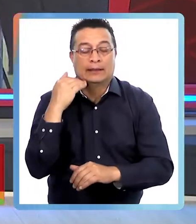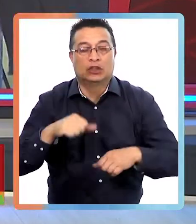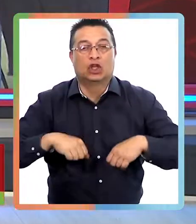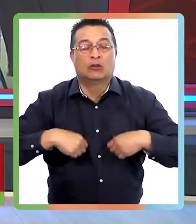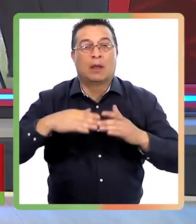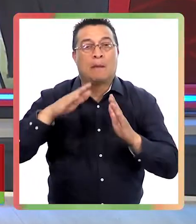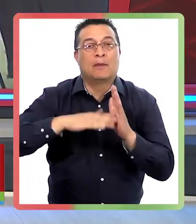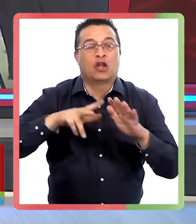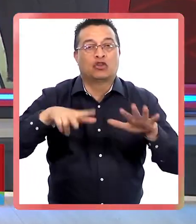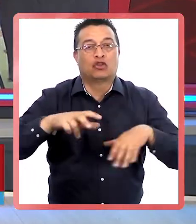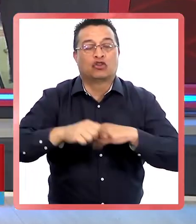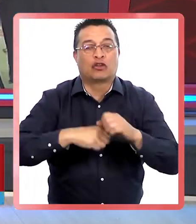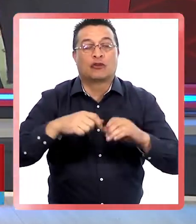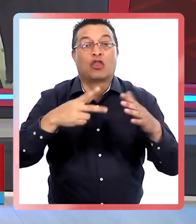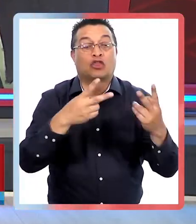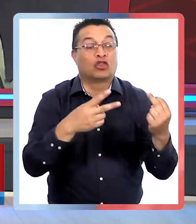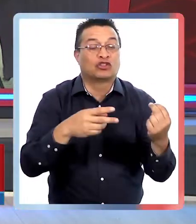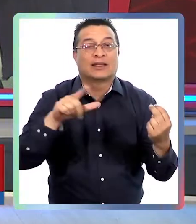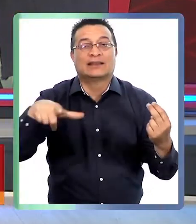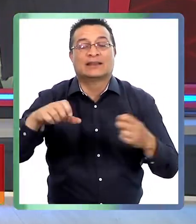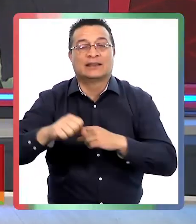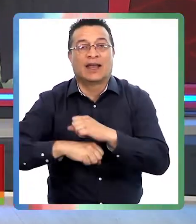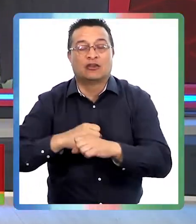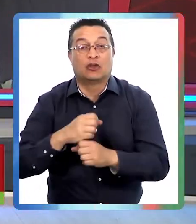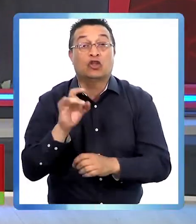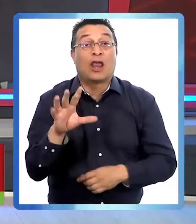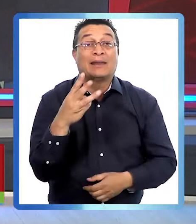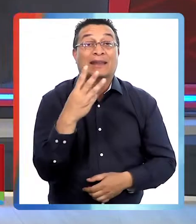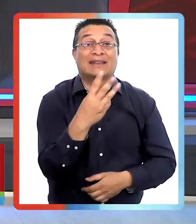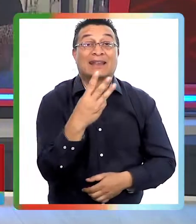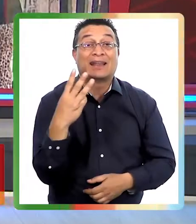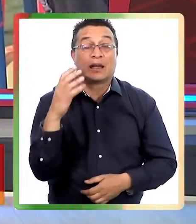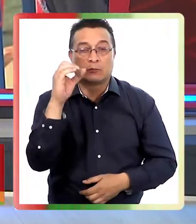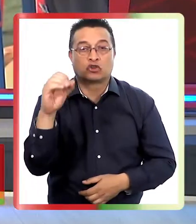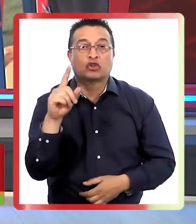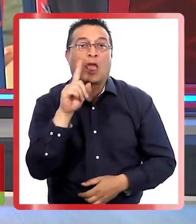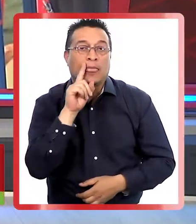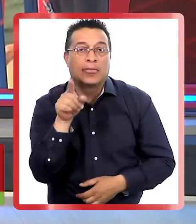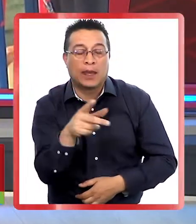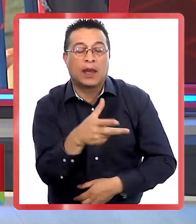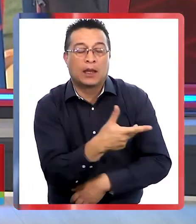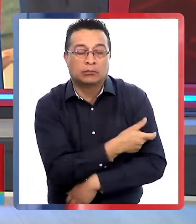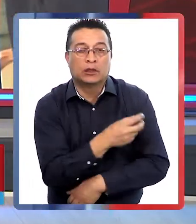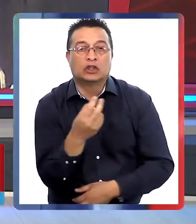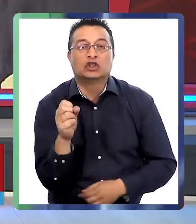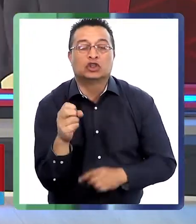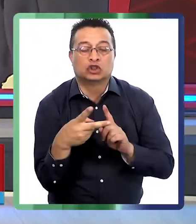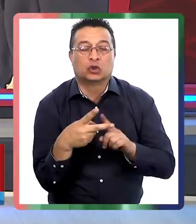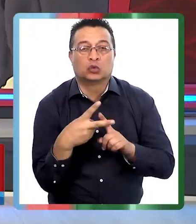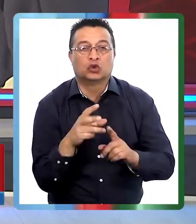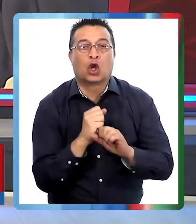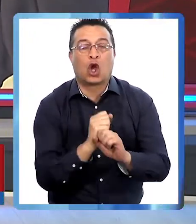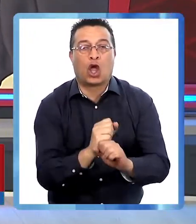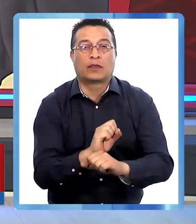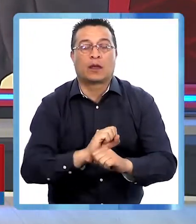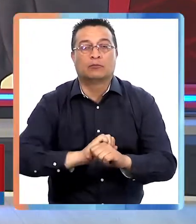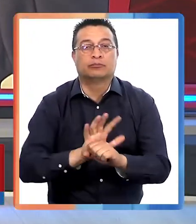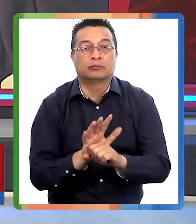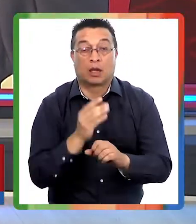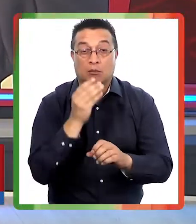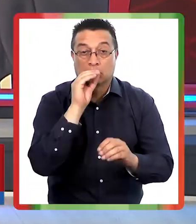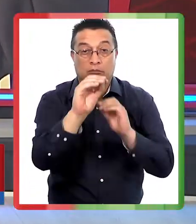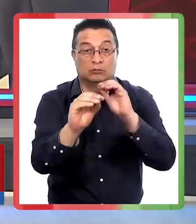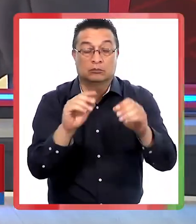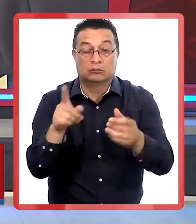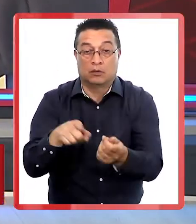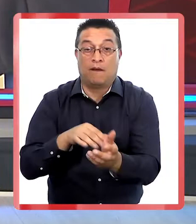entre 12 y 17 años. Solo el 33% tiene su vacunación con segunda dosis contra el COVID-19. El llamado a las